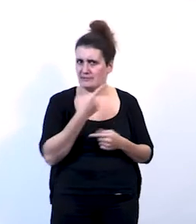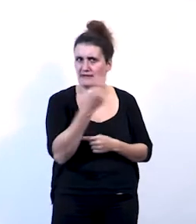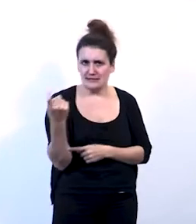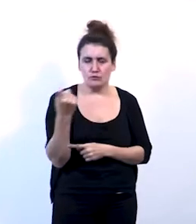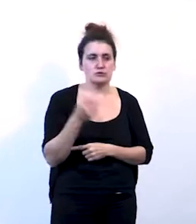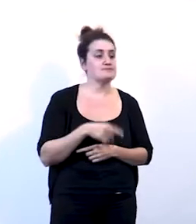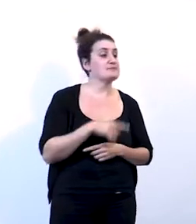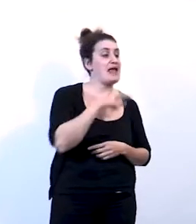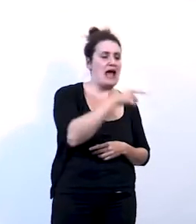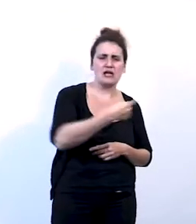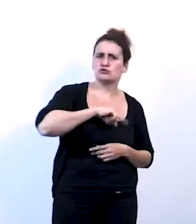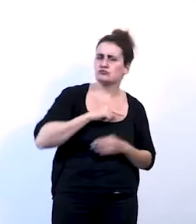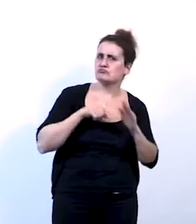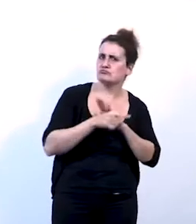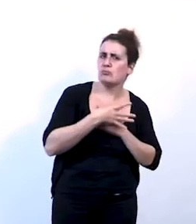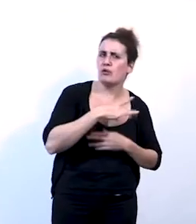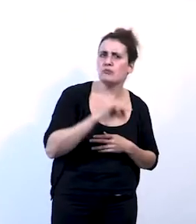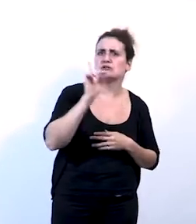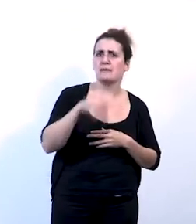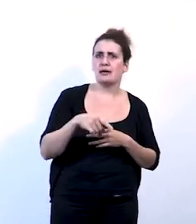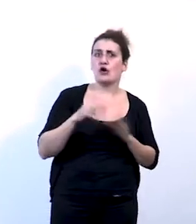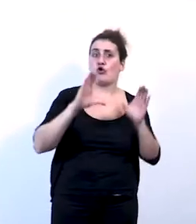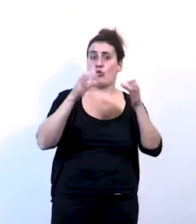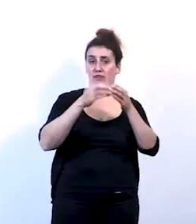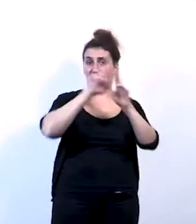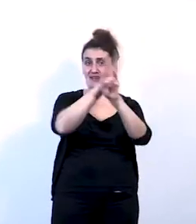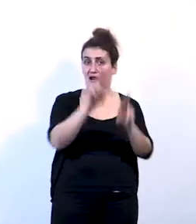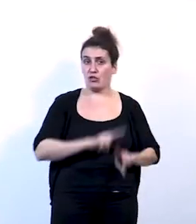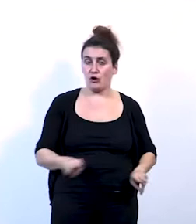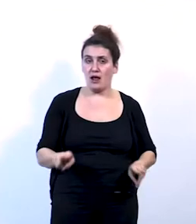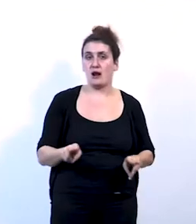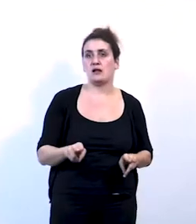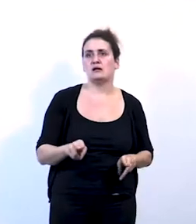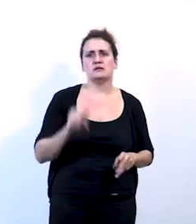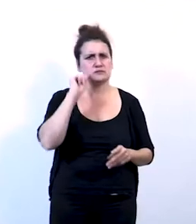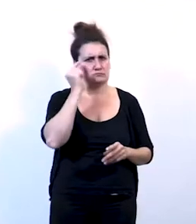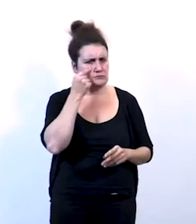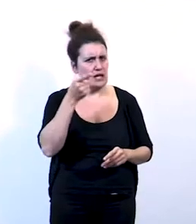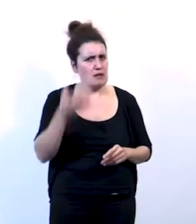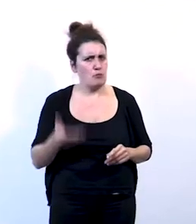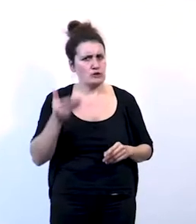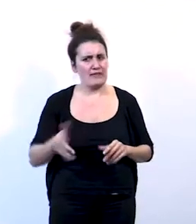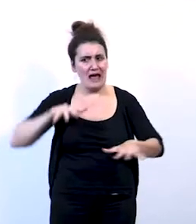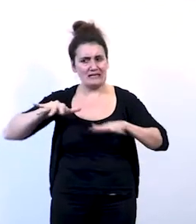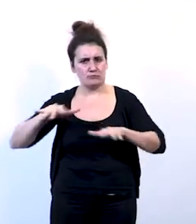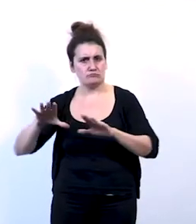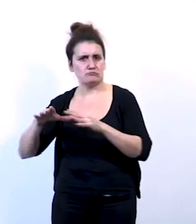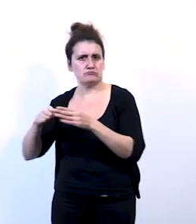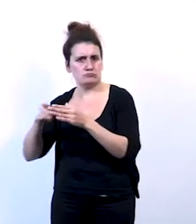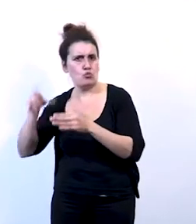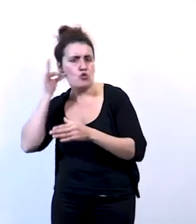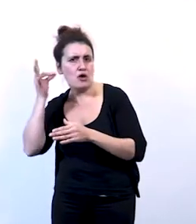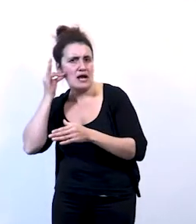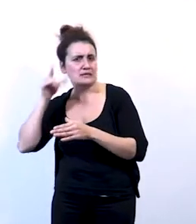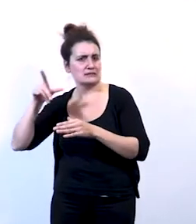cuando podemos intervenir también, yo creo, desde la comunidad internacional, teniendo en cuenta la importancia que están adquiriendo los movimientos de mujeres en